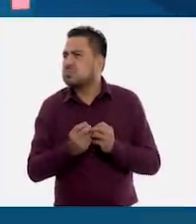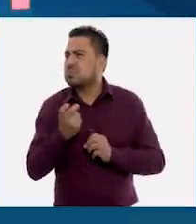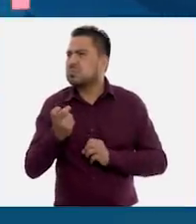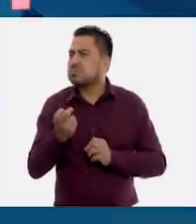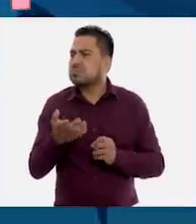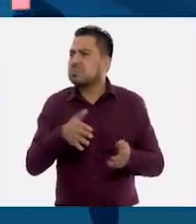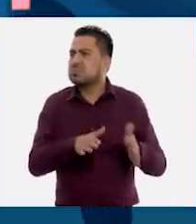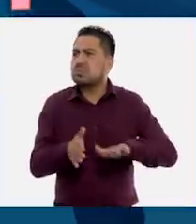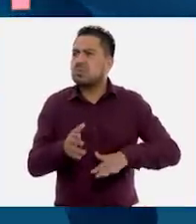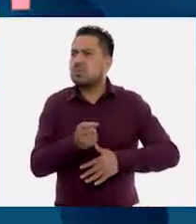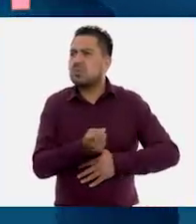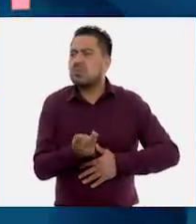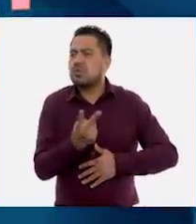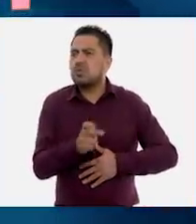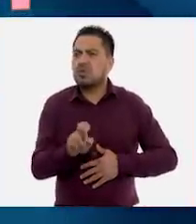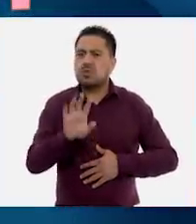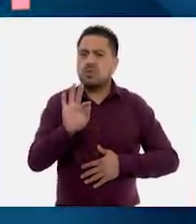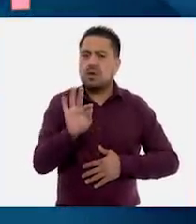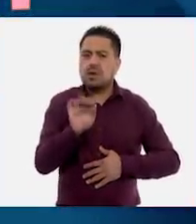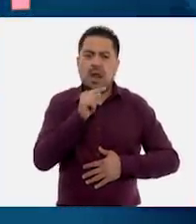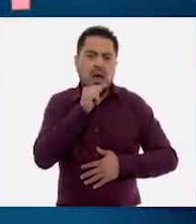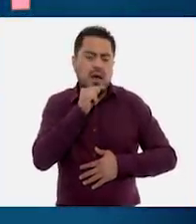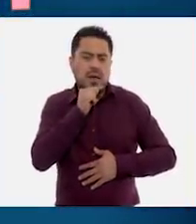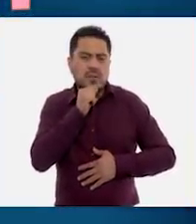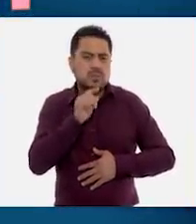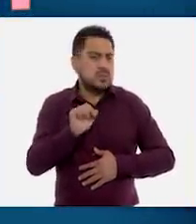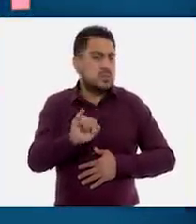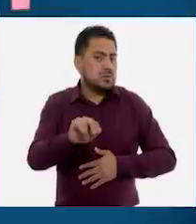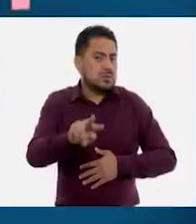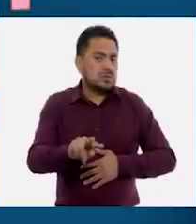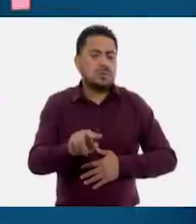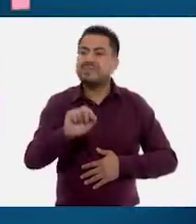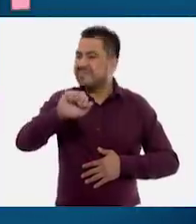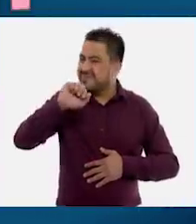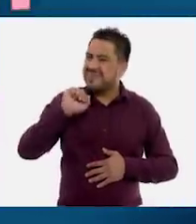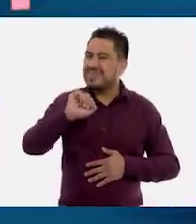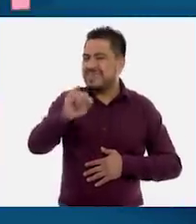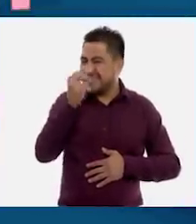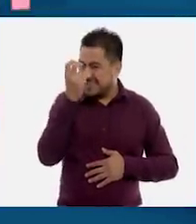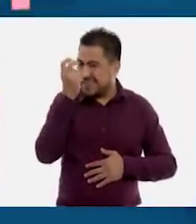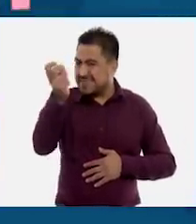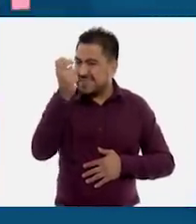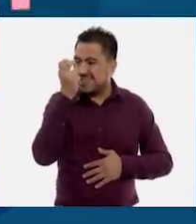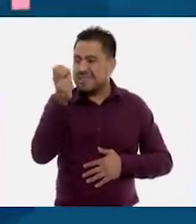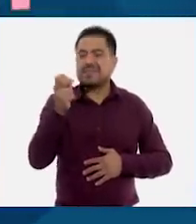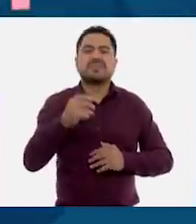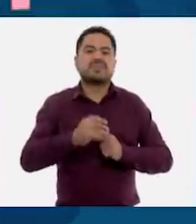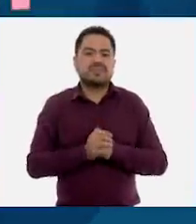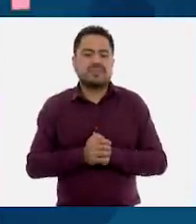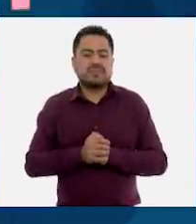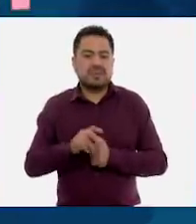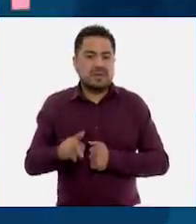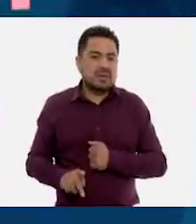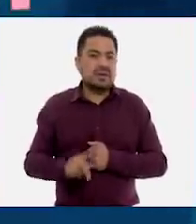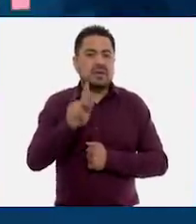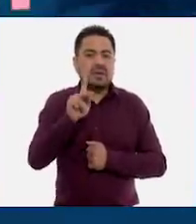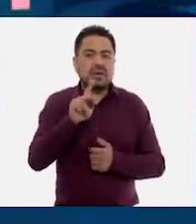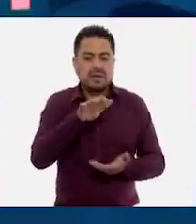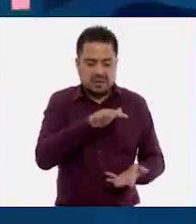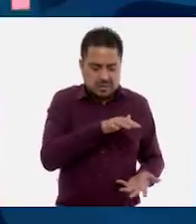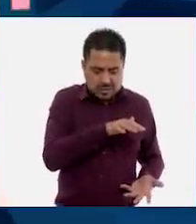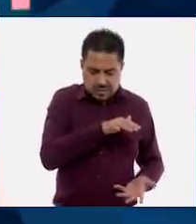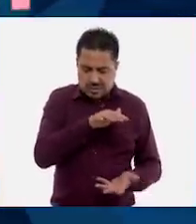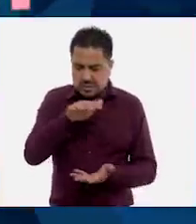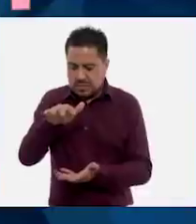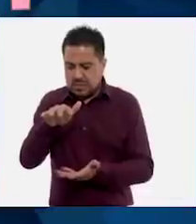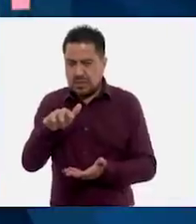guardó 240 lápices, ¿no es así? Exacto, Alfonso. Pero le entregaron